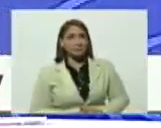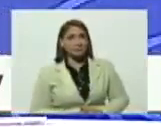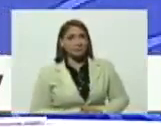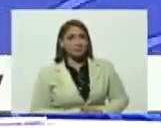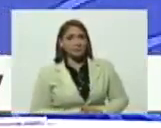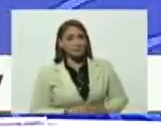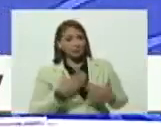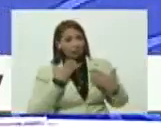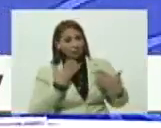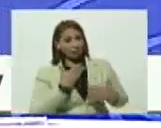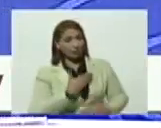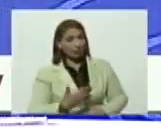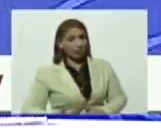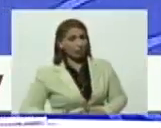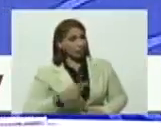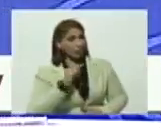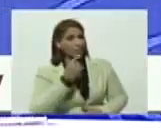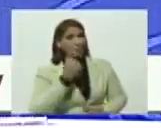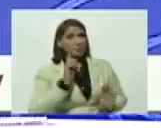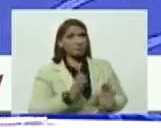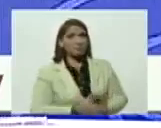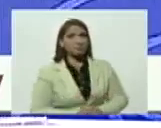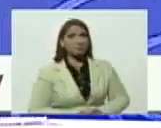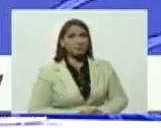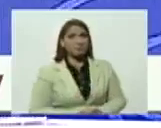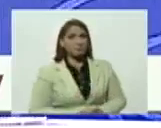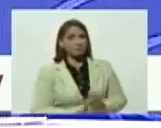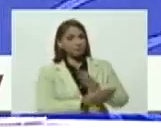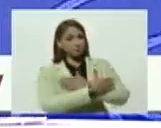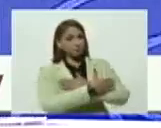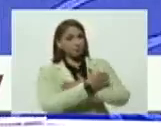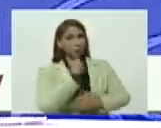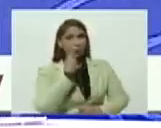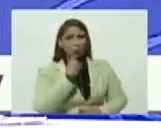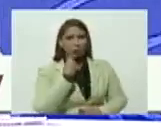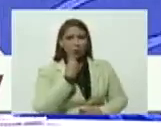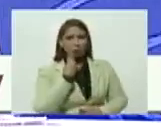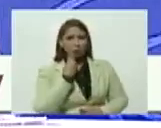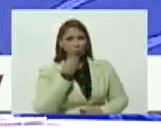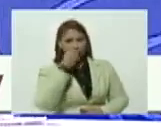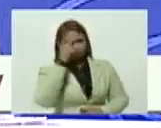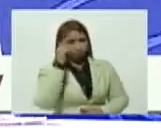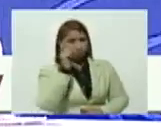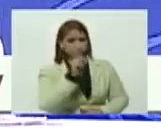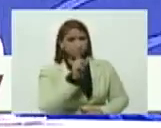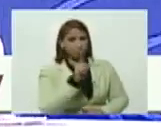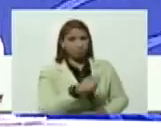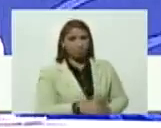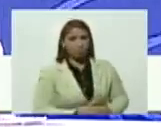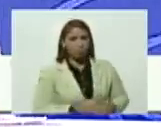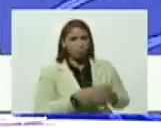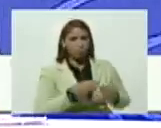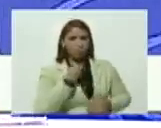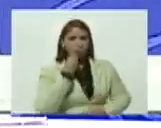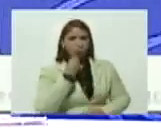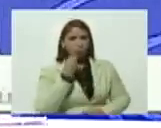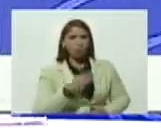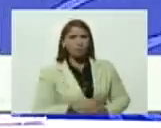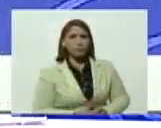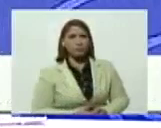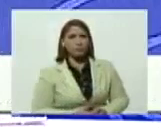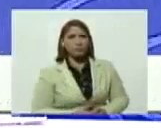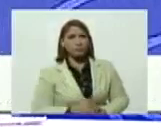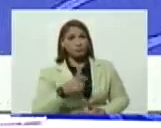Bueno, gracias, presidente. Lo primero es felicitar a la juventud del Partido Socialista Unido de Venezuela, toda esta juventud que